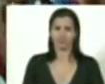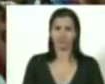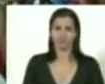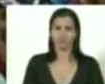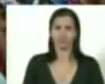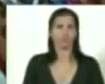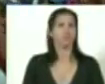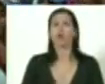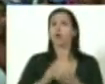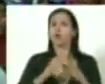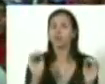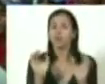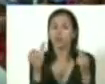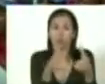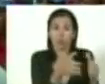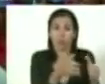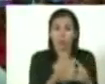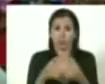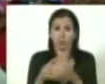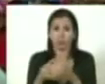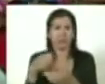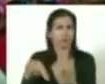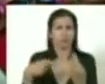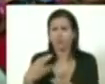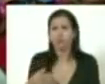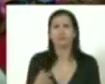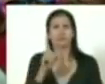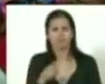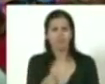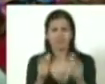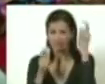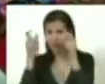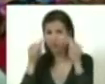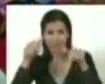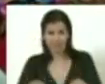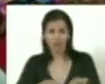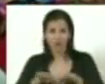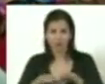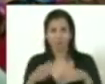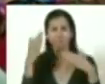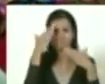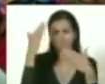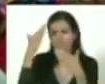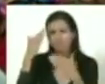Y a todas las fuerzas revolucionarias y chavistas de esta tierra.